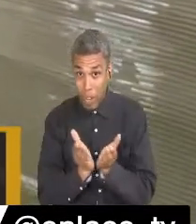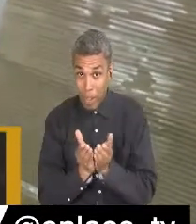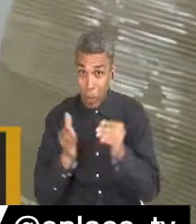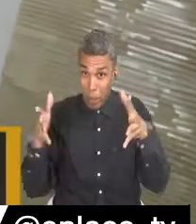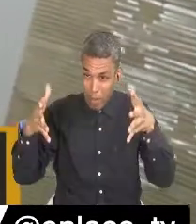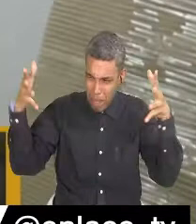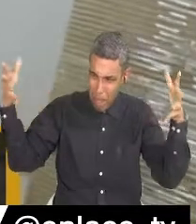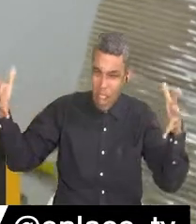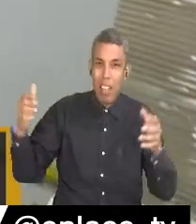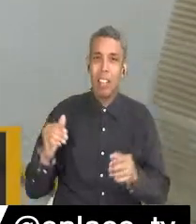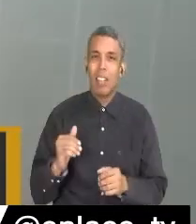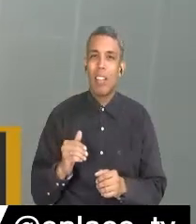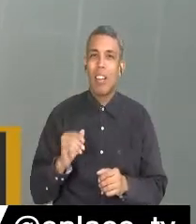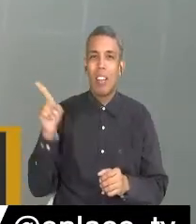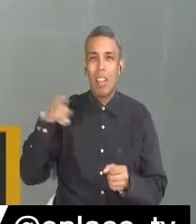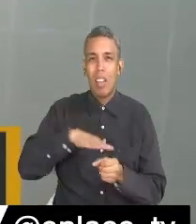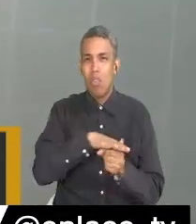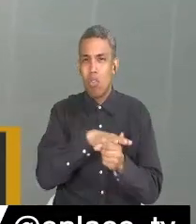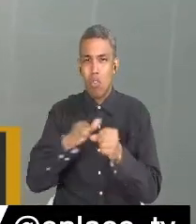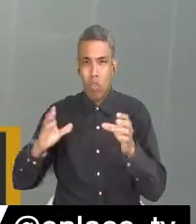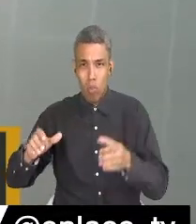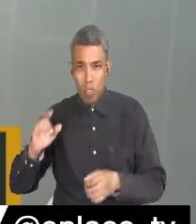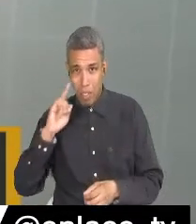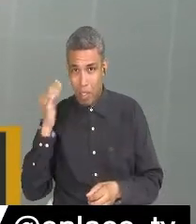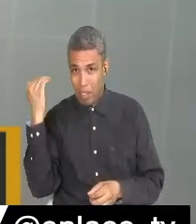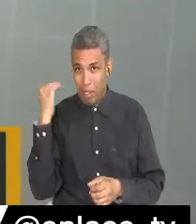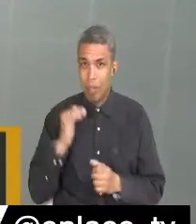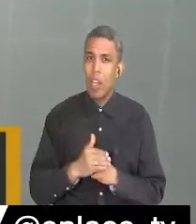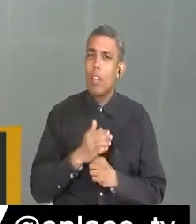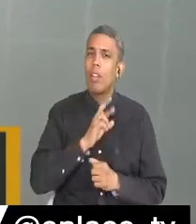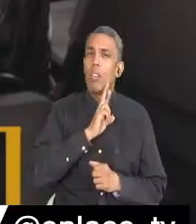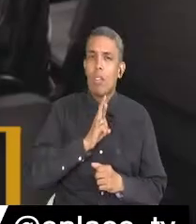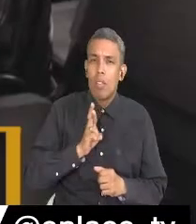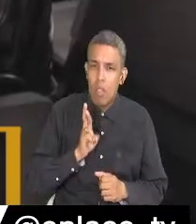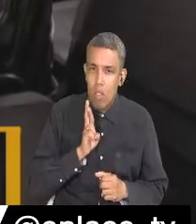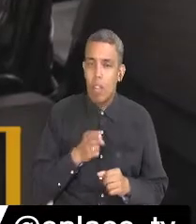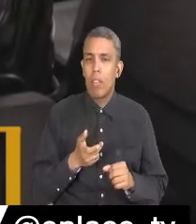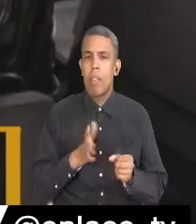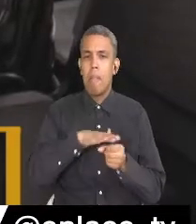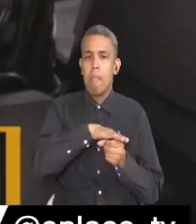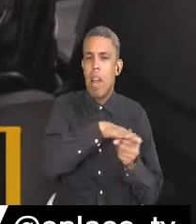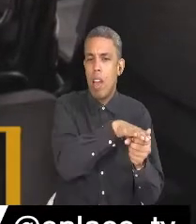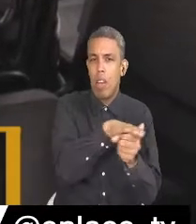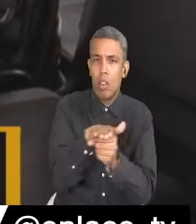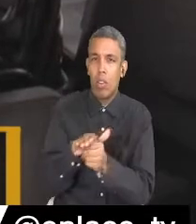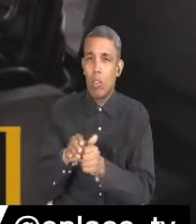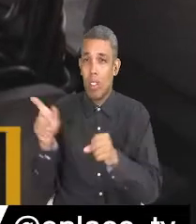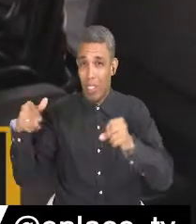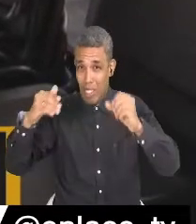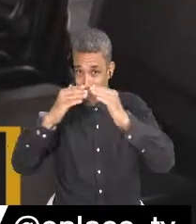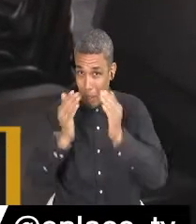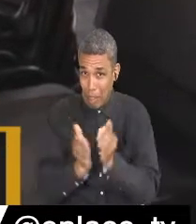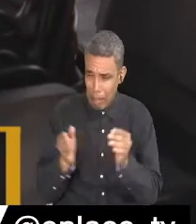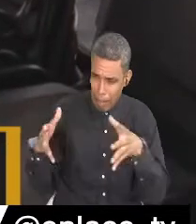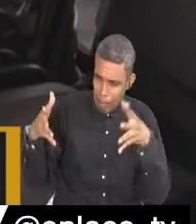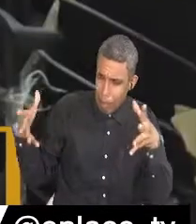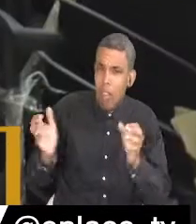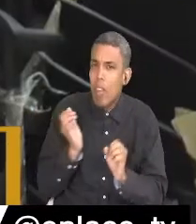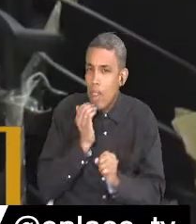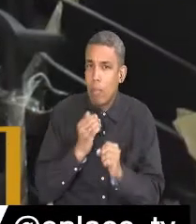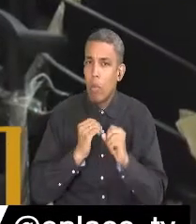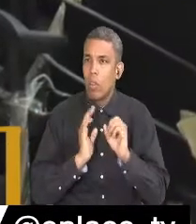la ración industrializada, que es la que venimos dando normalmente acá en el megacolegio, y pasemos